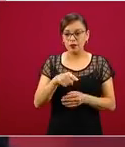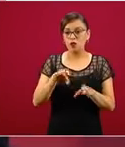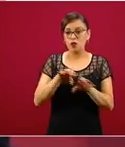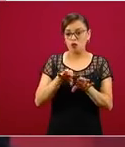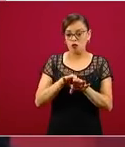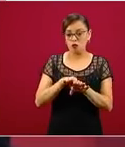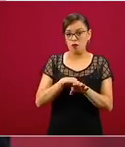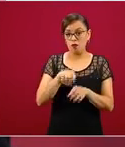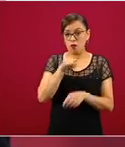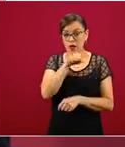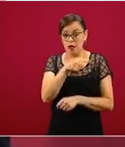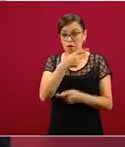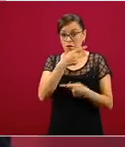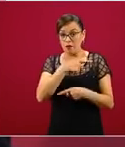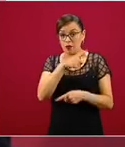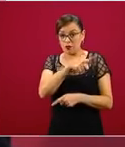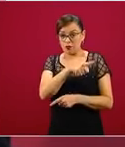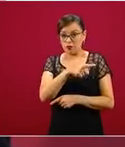la persona,